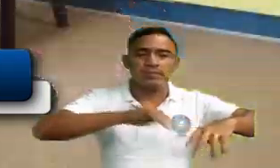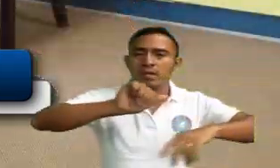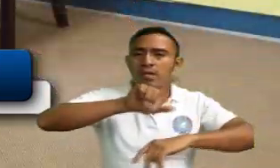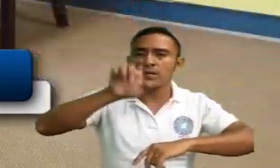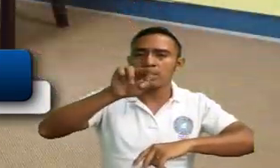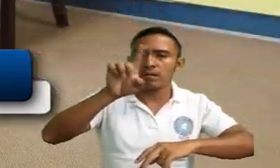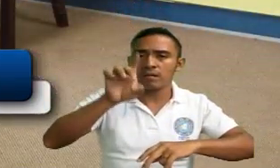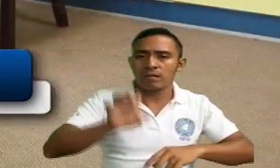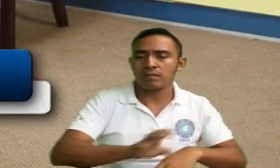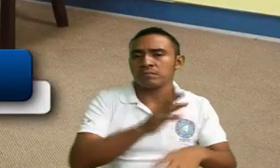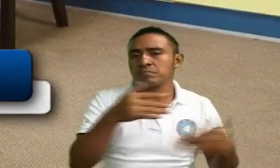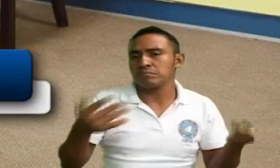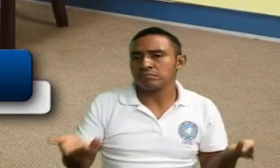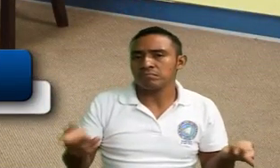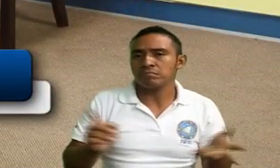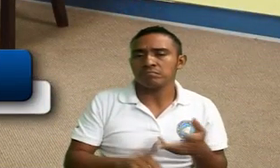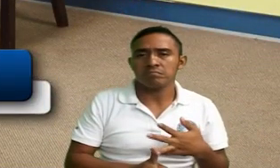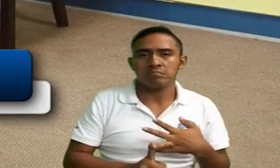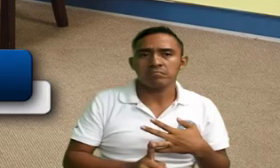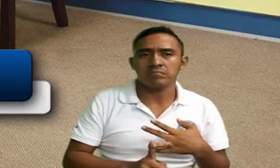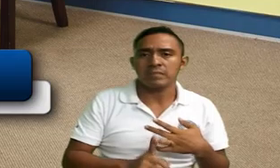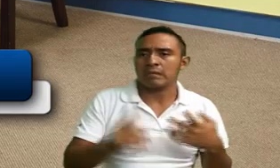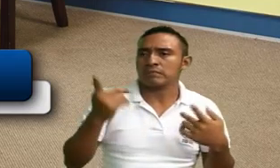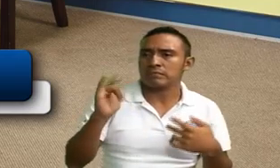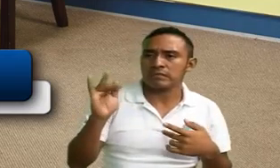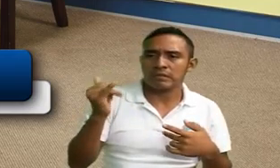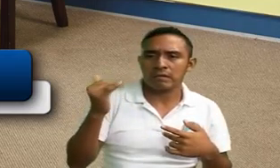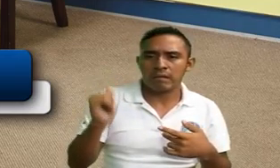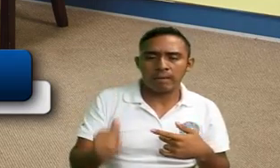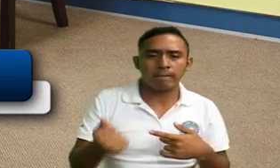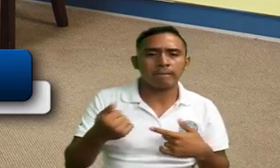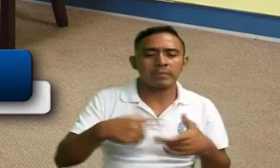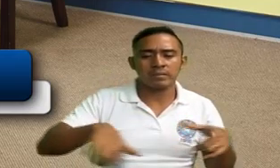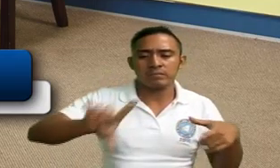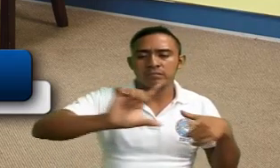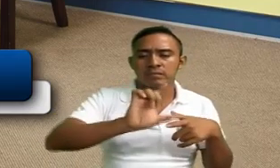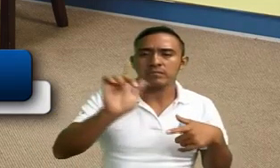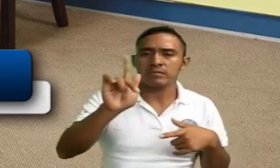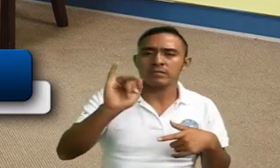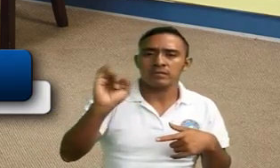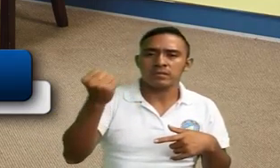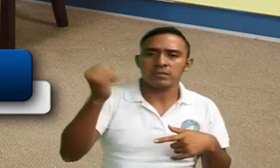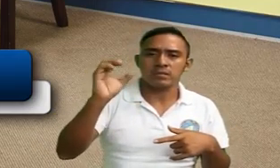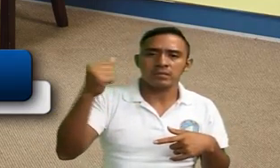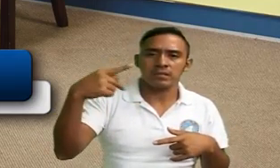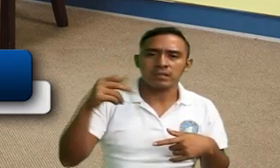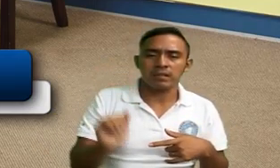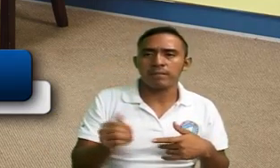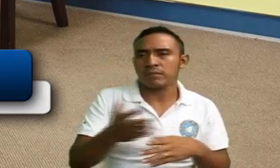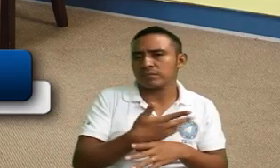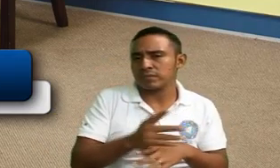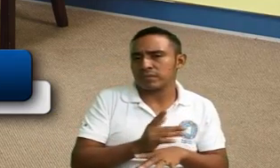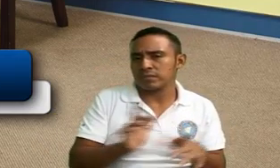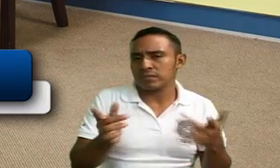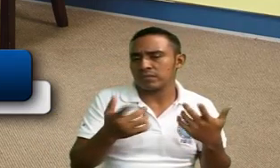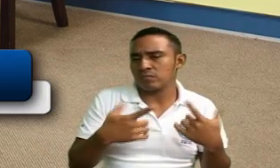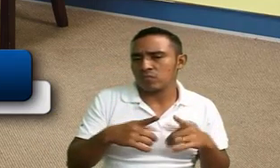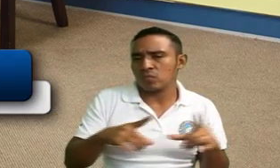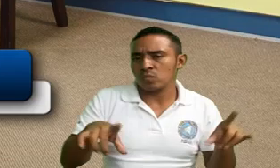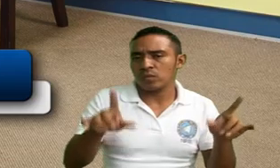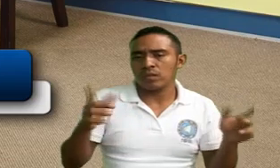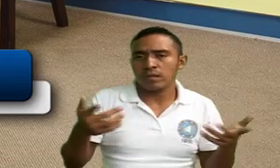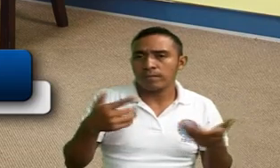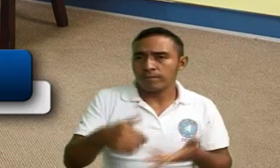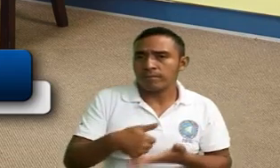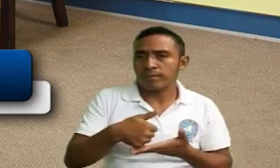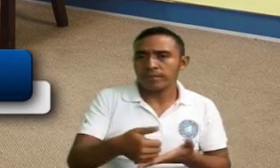está el Paseo Tizcapa, la Laguna de Tizcapa. En fin, hay varios lugares. Sí, claro. De hecho, ¿eso